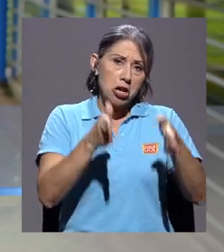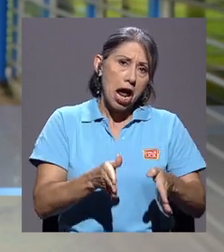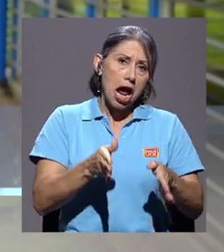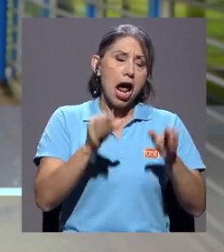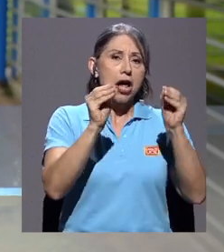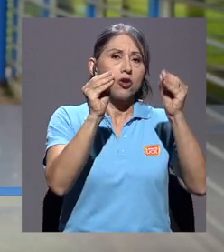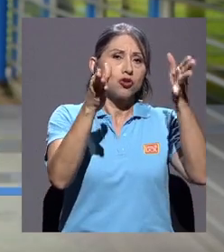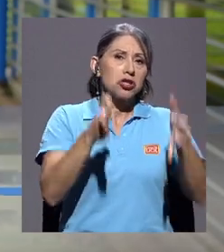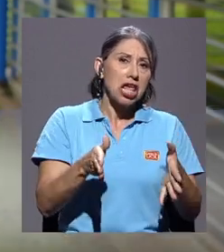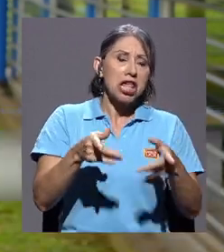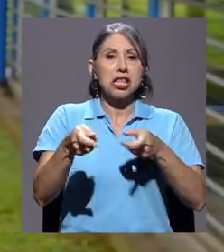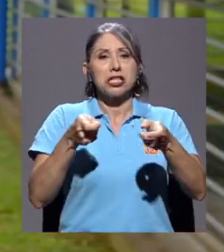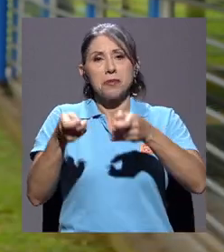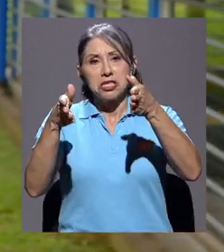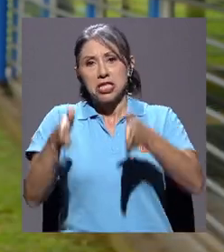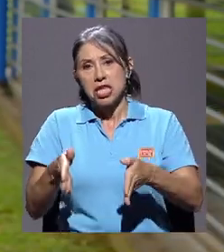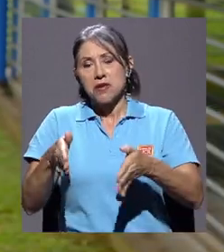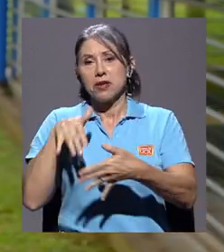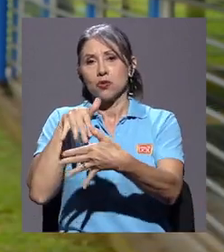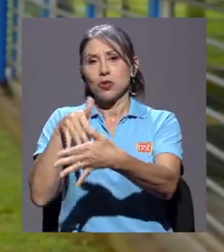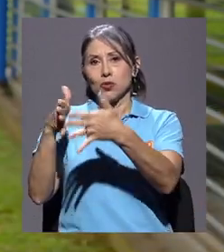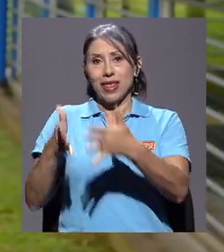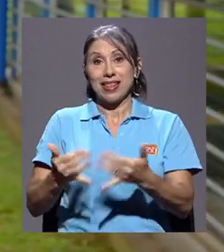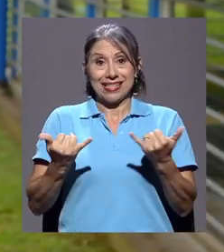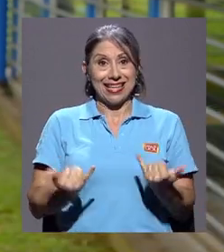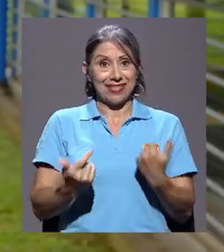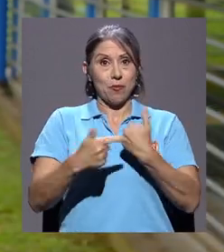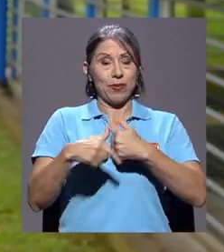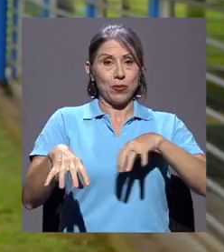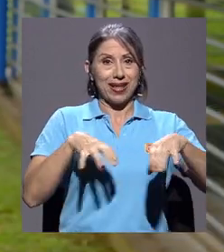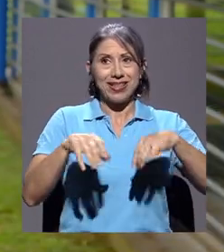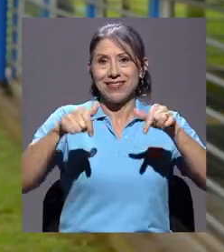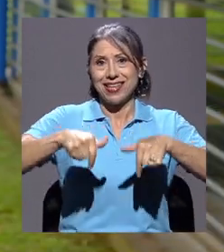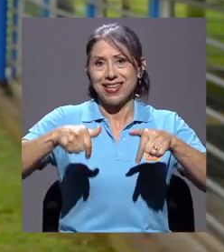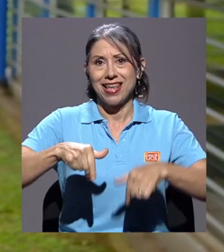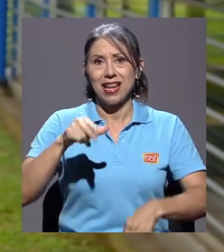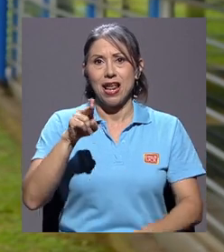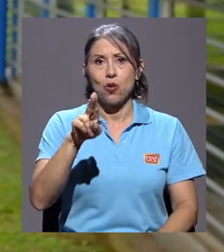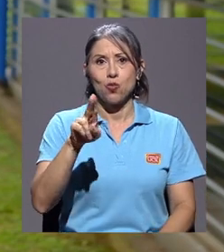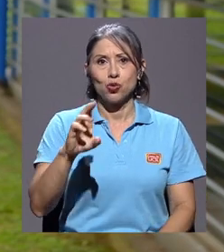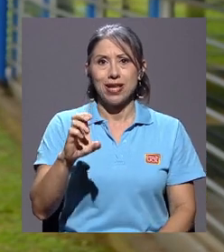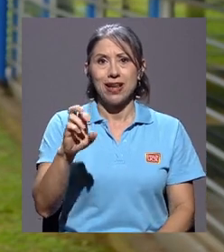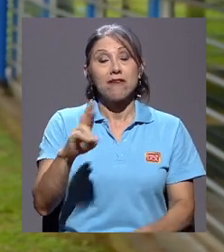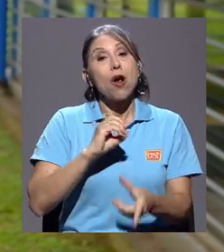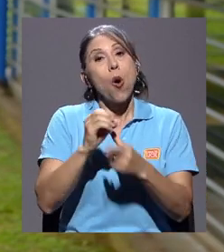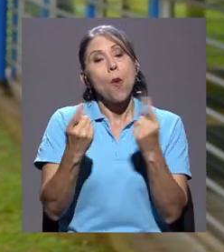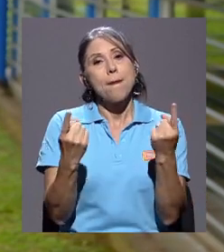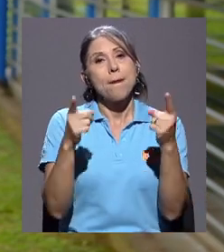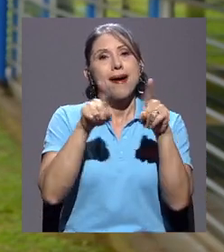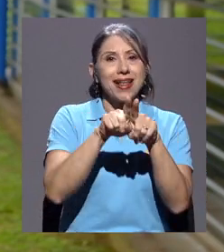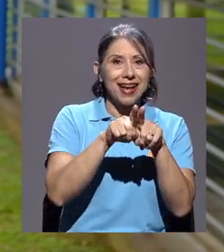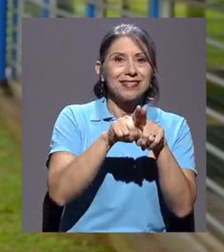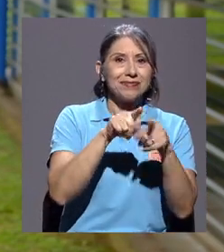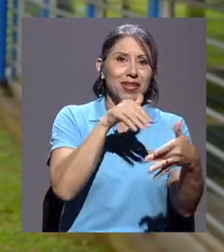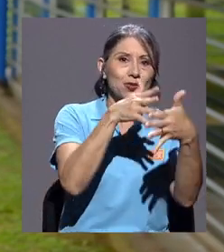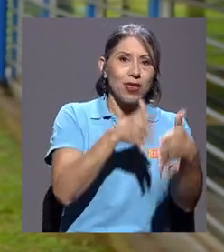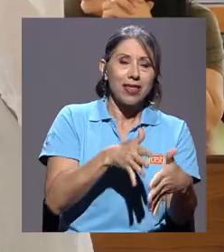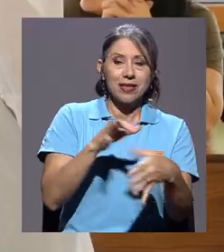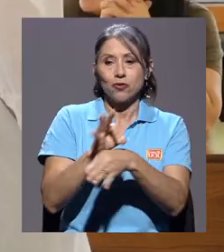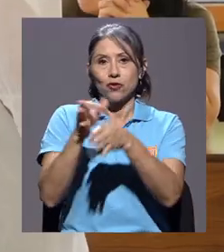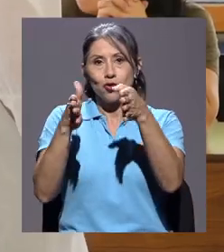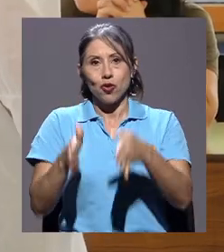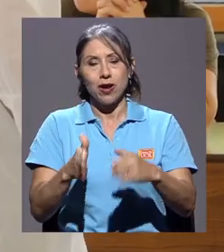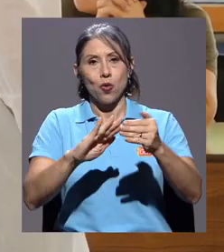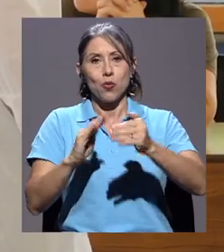funcionarias docentes o administrativas o estudiantes que están en este momento activas, o bien que son parejas de estudiantes o funcionarios también de la